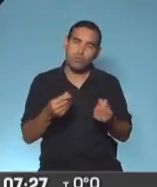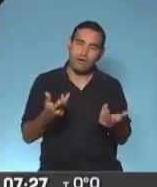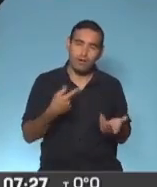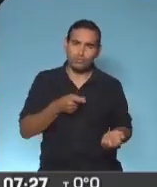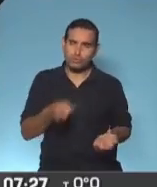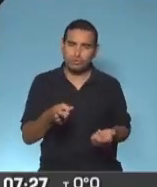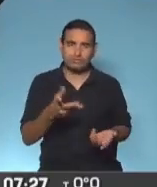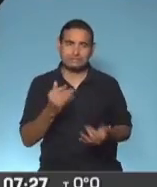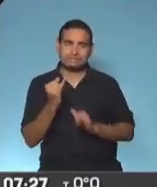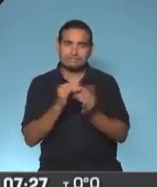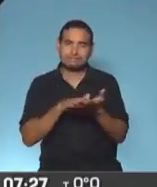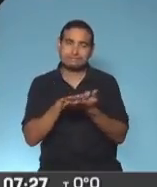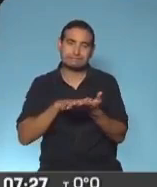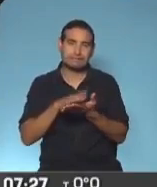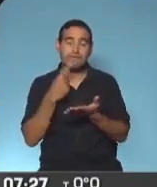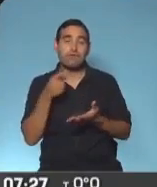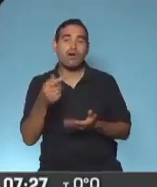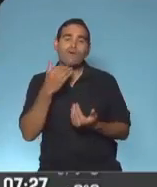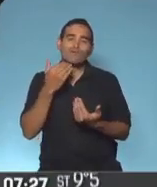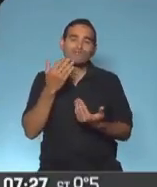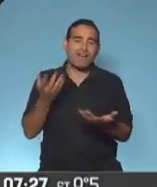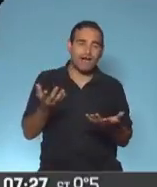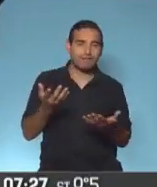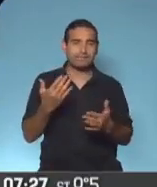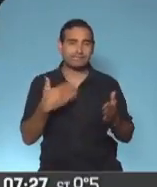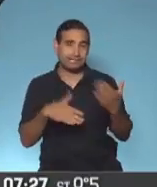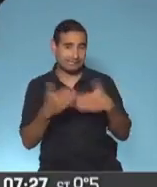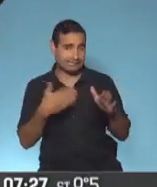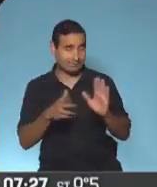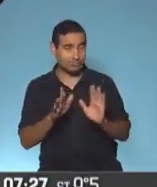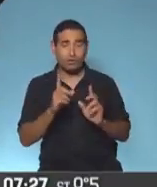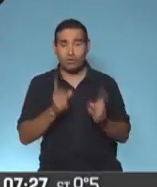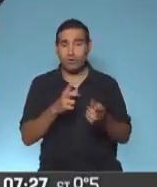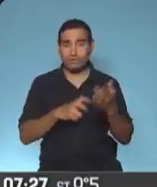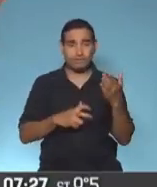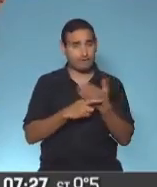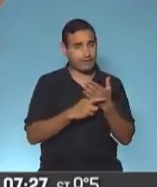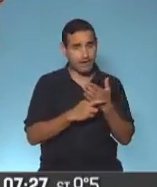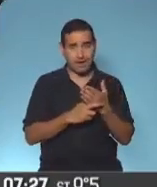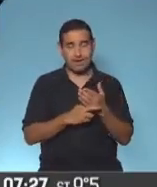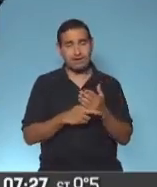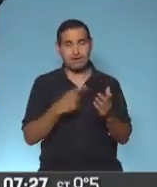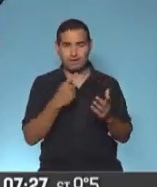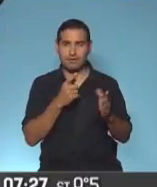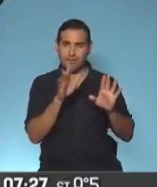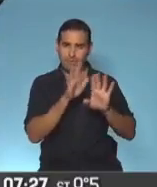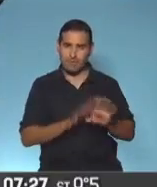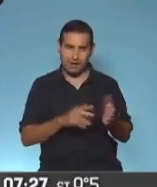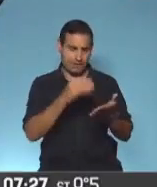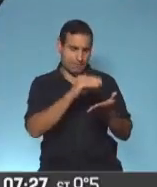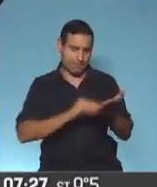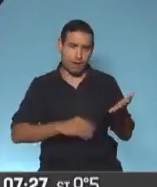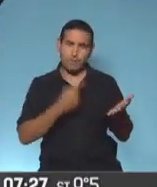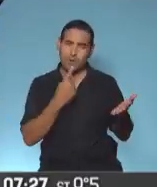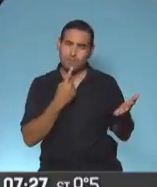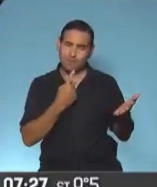Claro. El hecho de no saber puede ser argumentado. Ahora, el fiscal Markevich elaboró un cuestionario